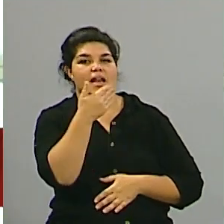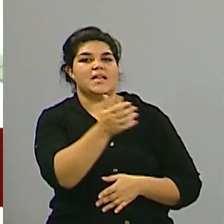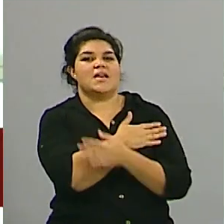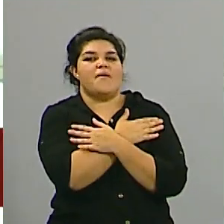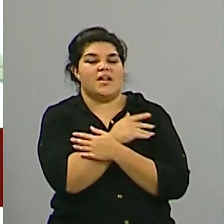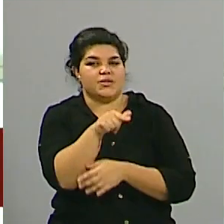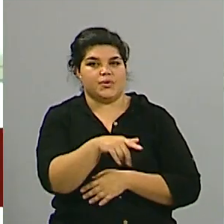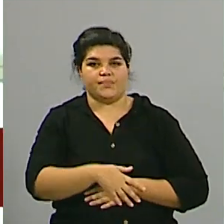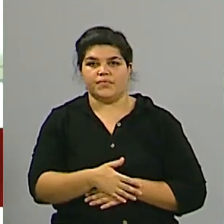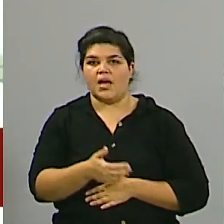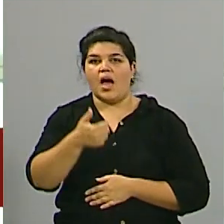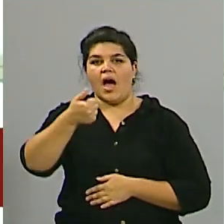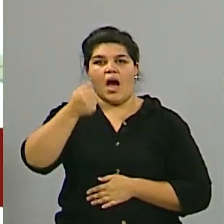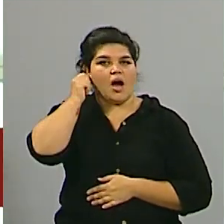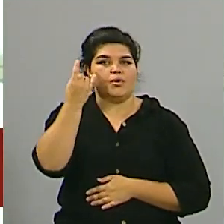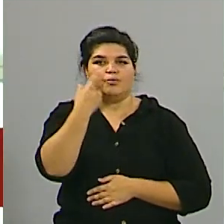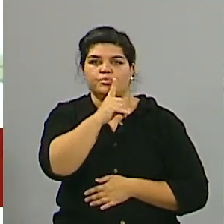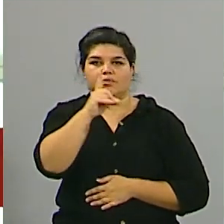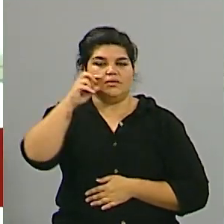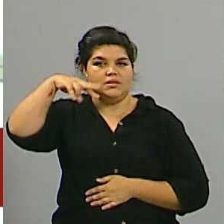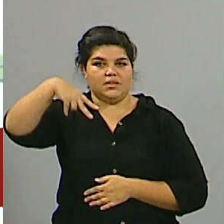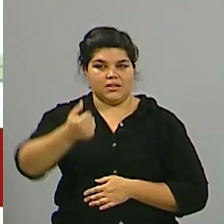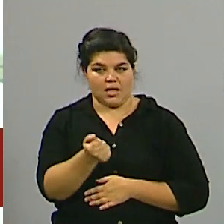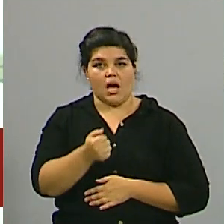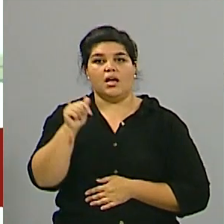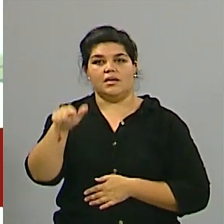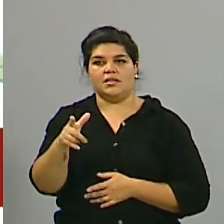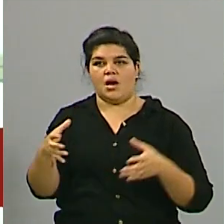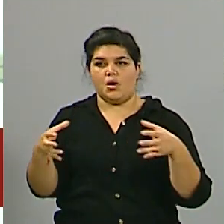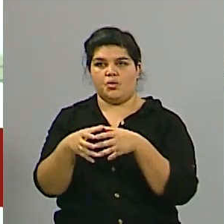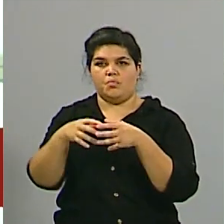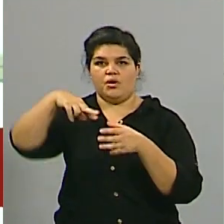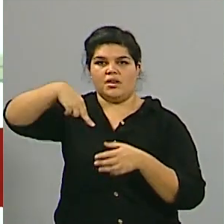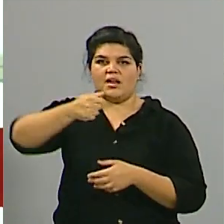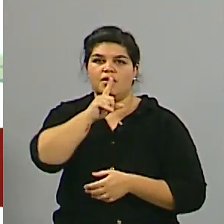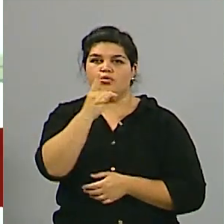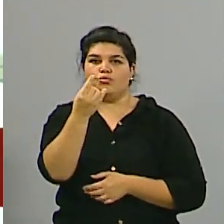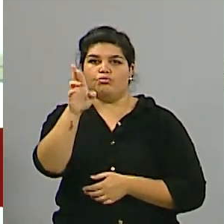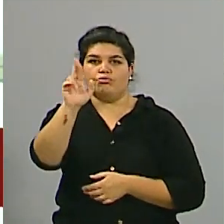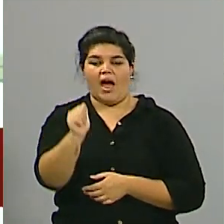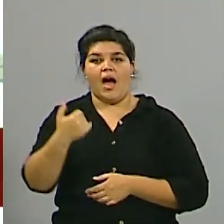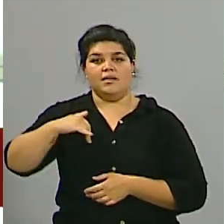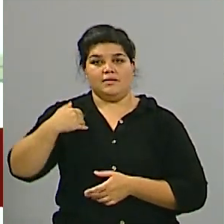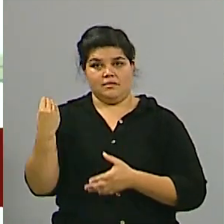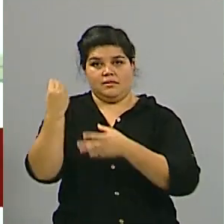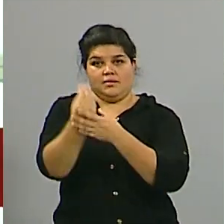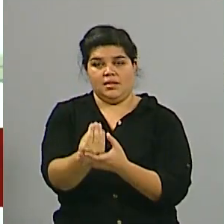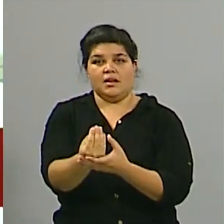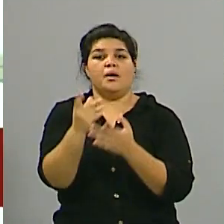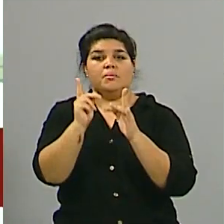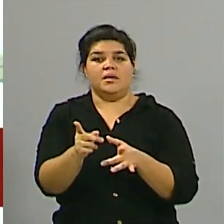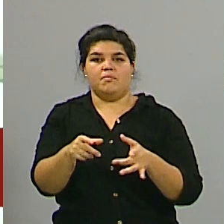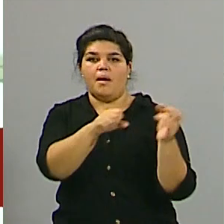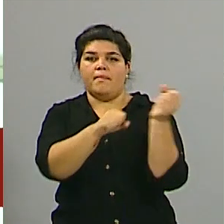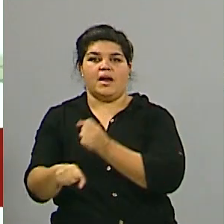luego. Agustina Di Pauli, bióloga y coordinadora de Natura Argentina, contándonos sobre este proyecto del Parque